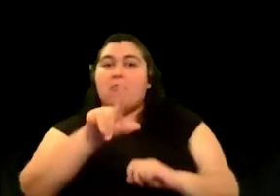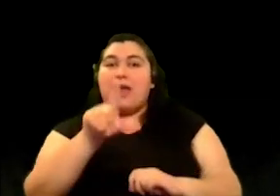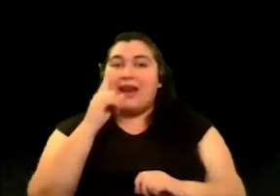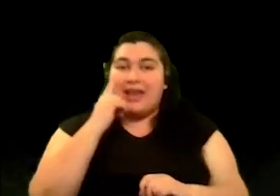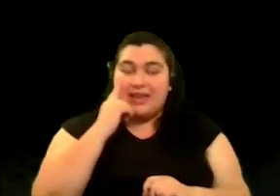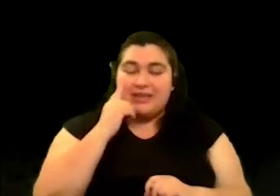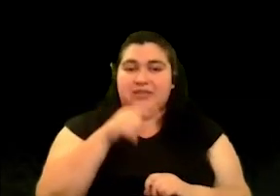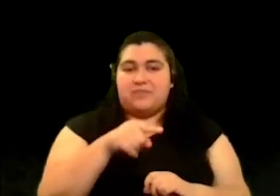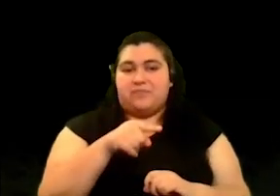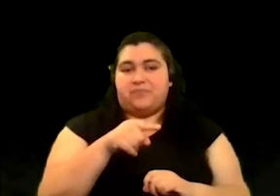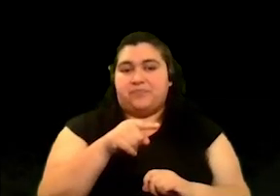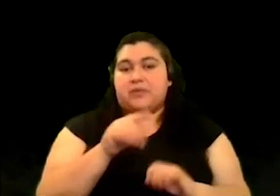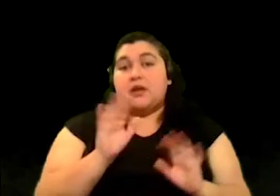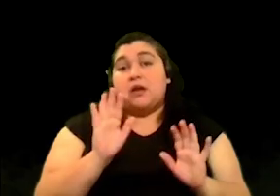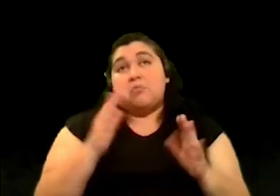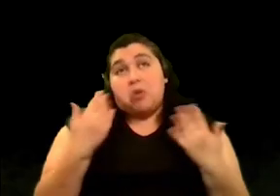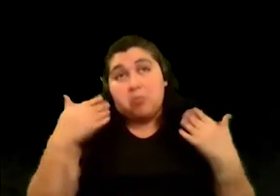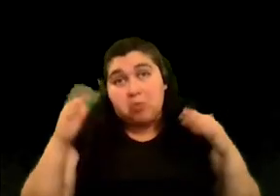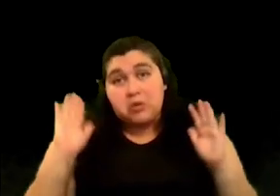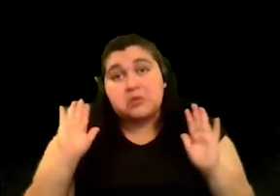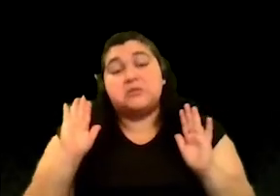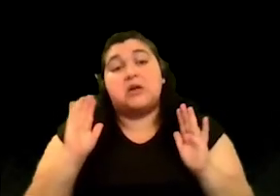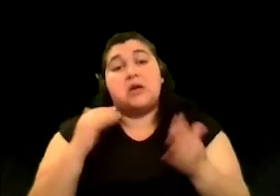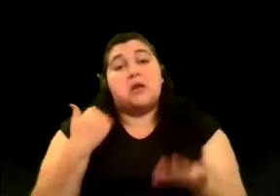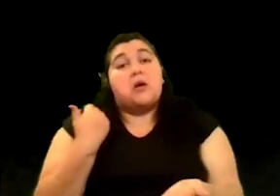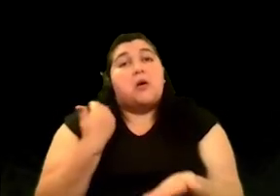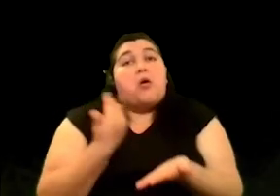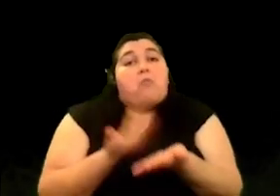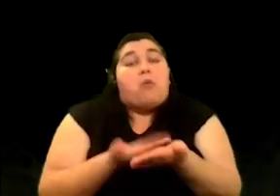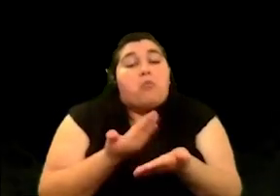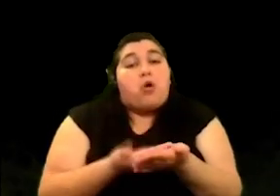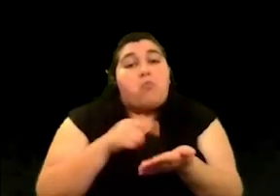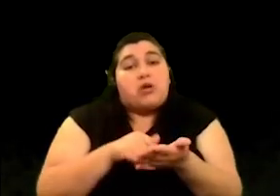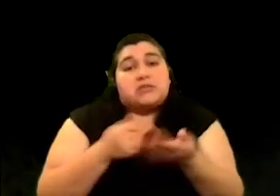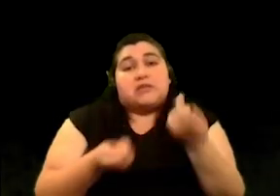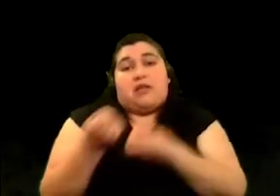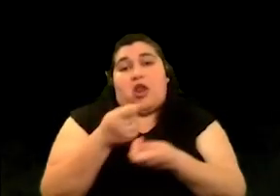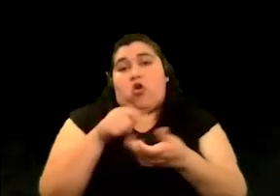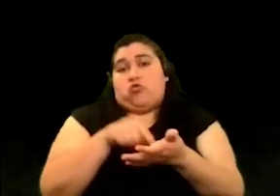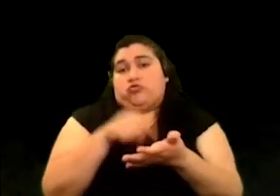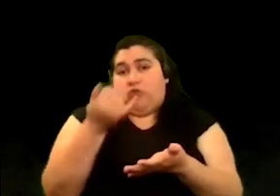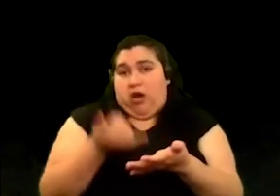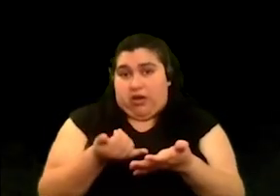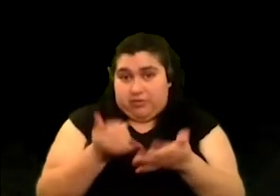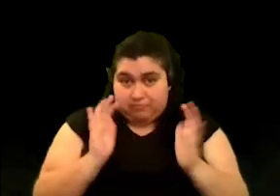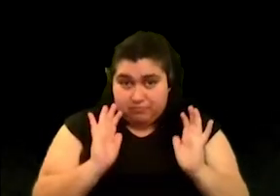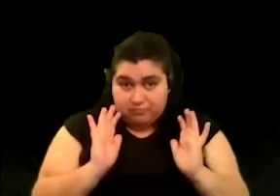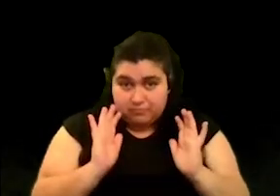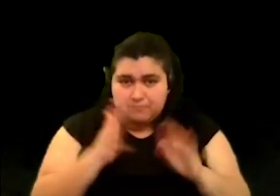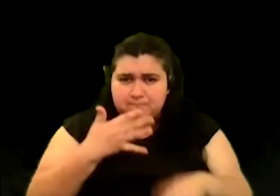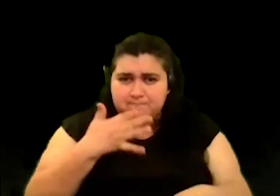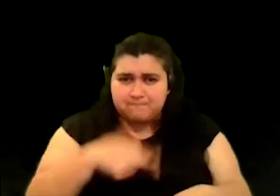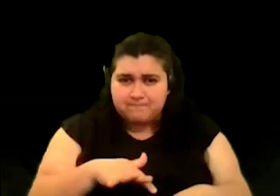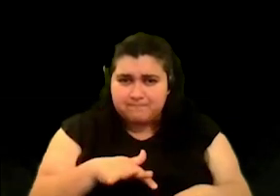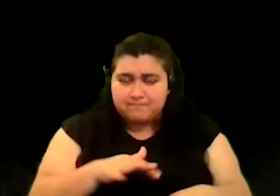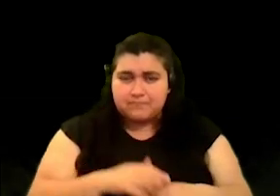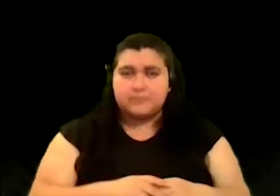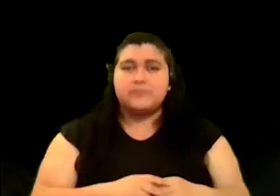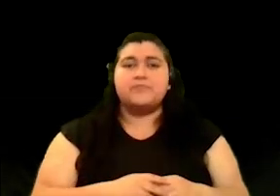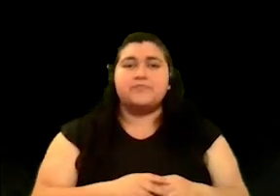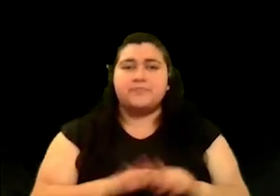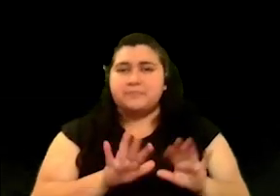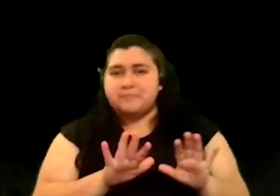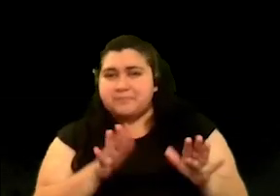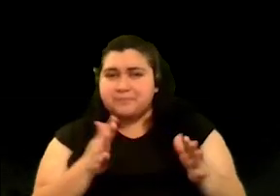pero puedo tener o no una cláusula de propósito principal de negocios. ¿Se entendió hasta acá eso? ¿Más